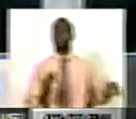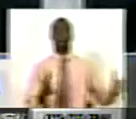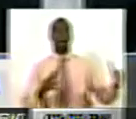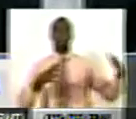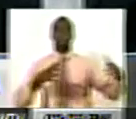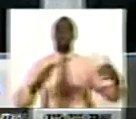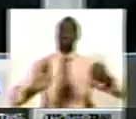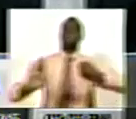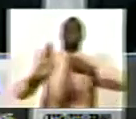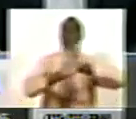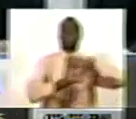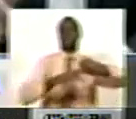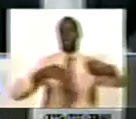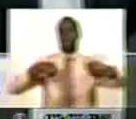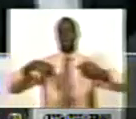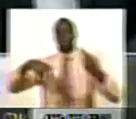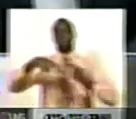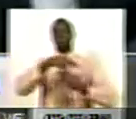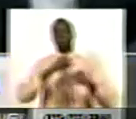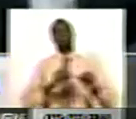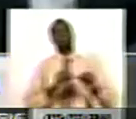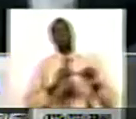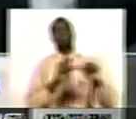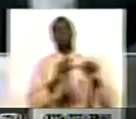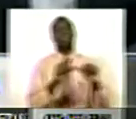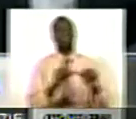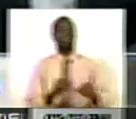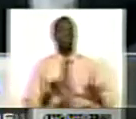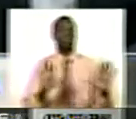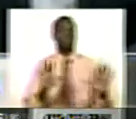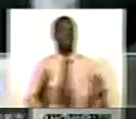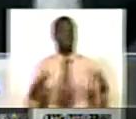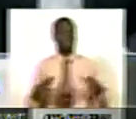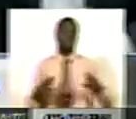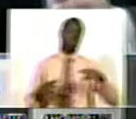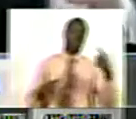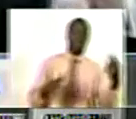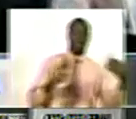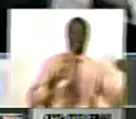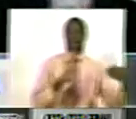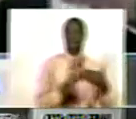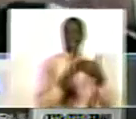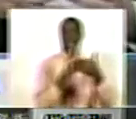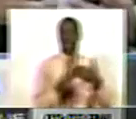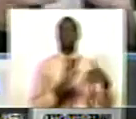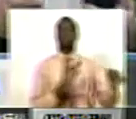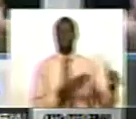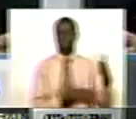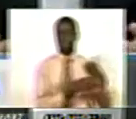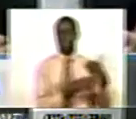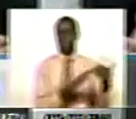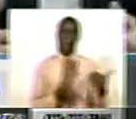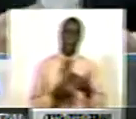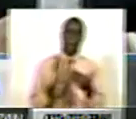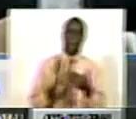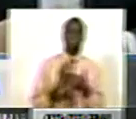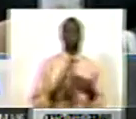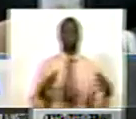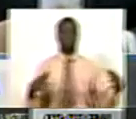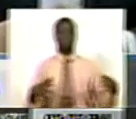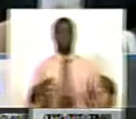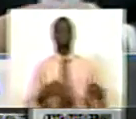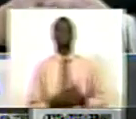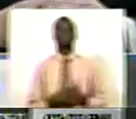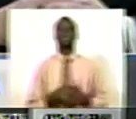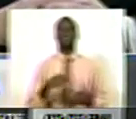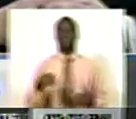revolución bolivariana y por eso por ahí ha atacado la contrarrevolución. Entonces, este proceso de carnetización, que es